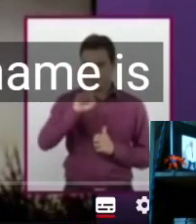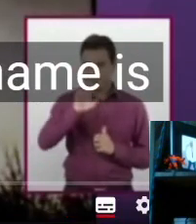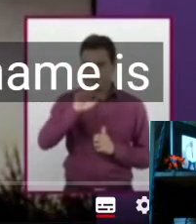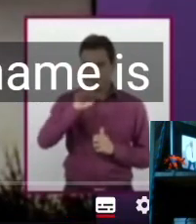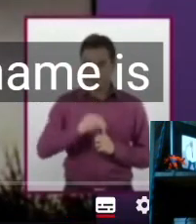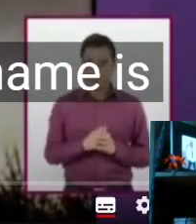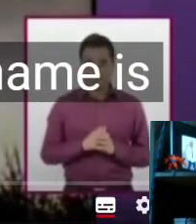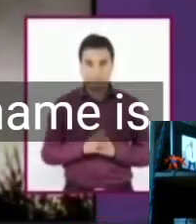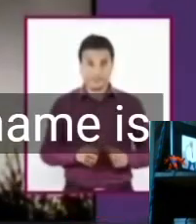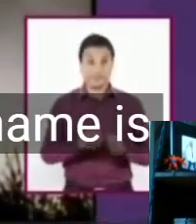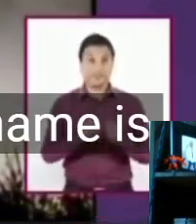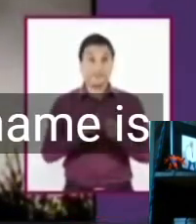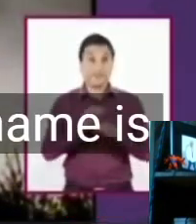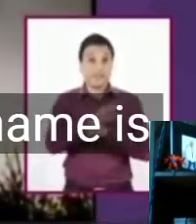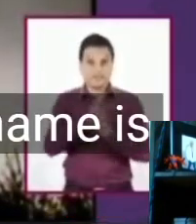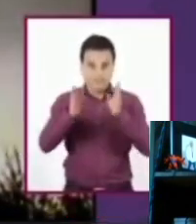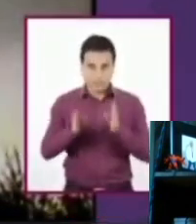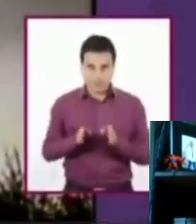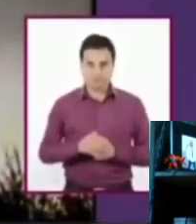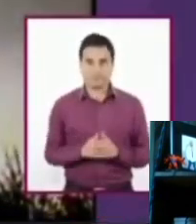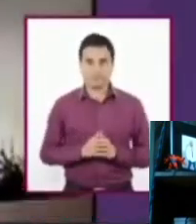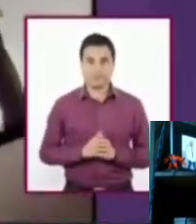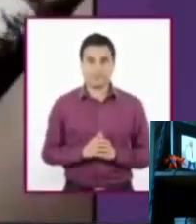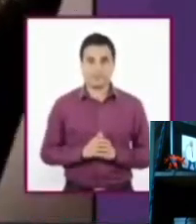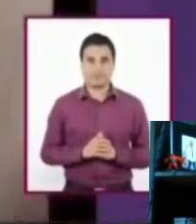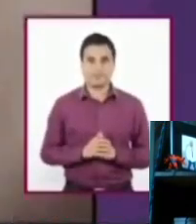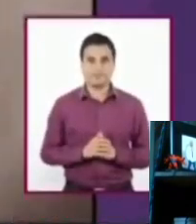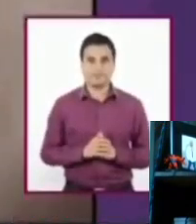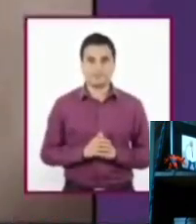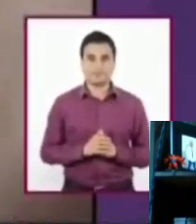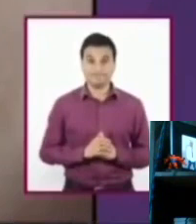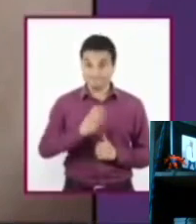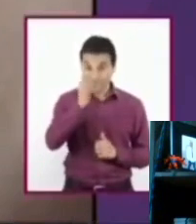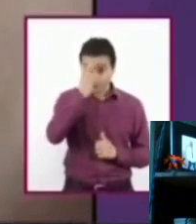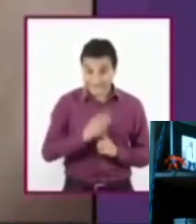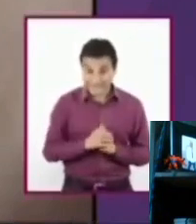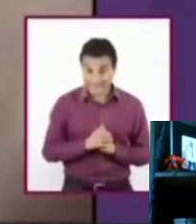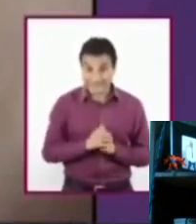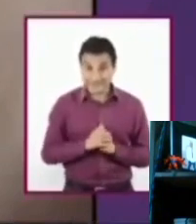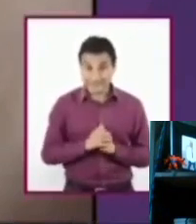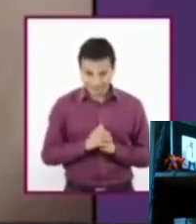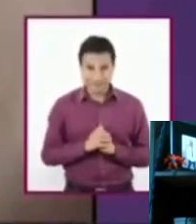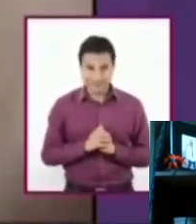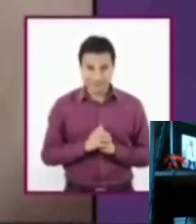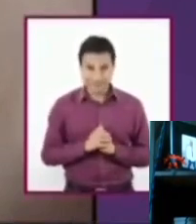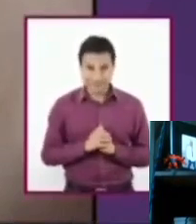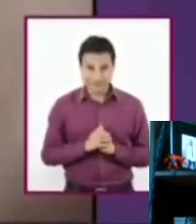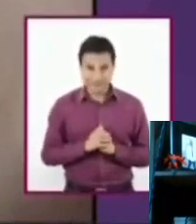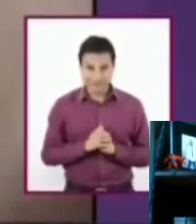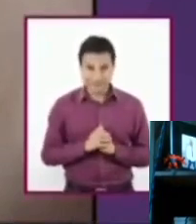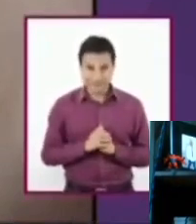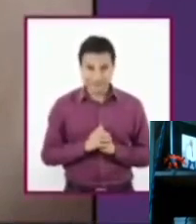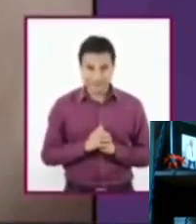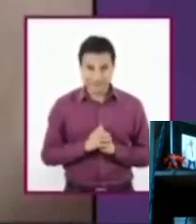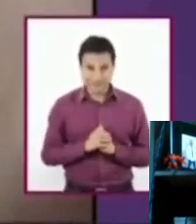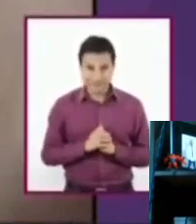del país ah como ustedes recordarán desde y logra escapar del